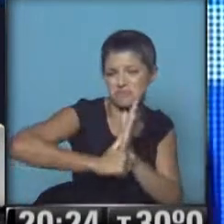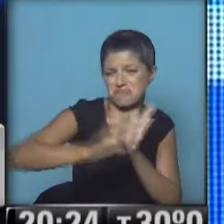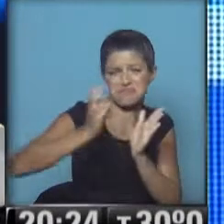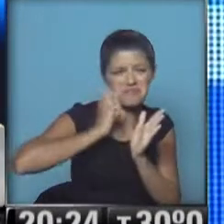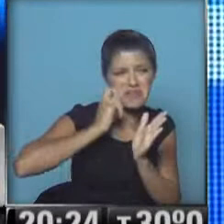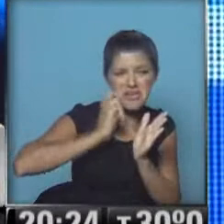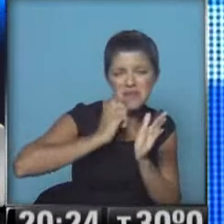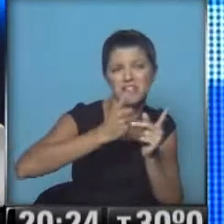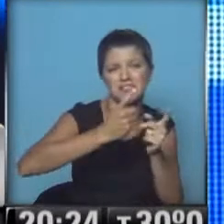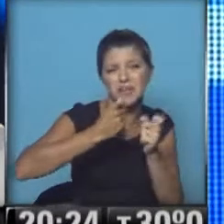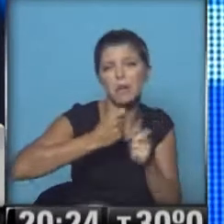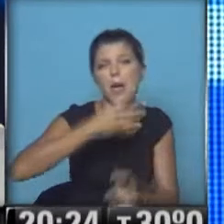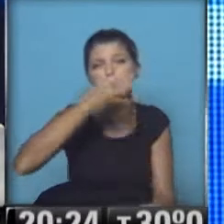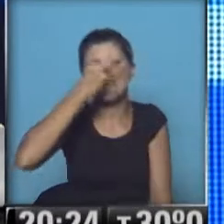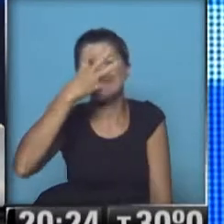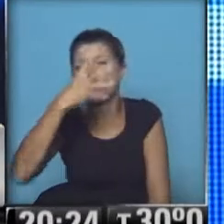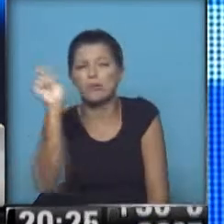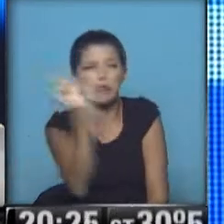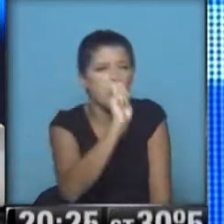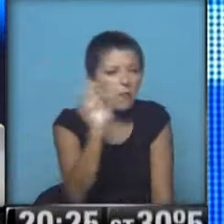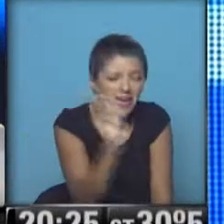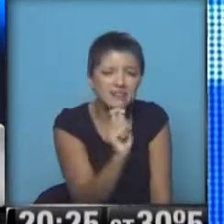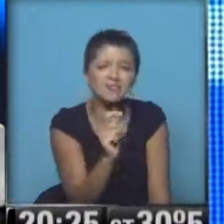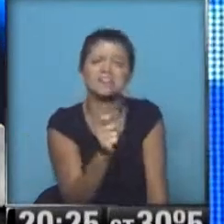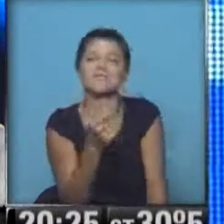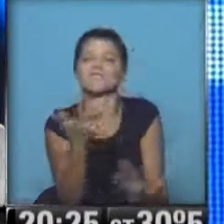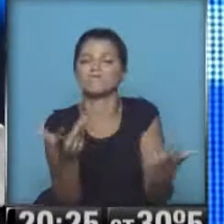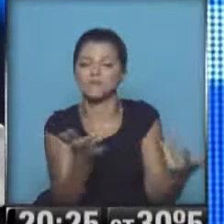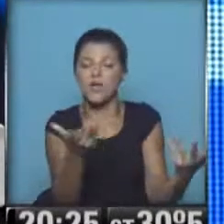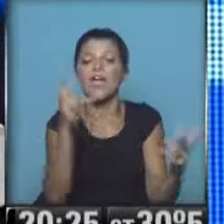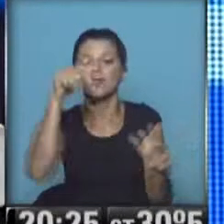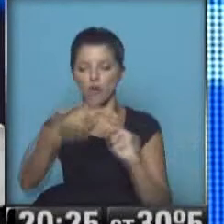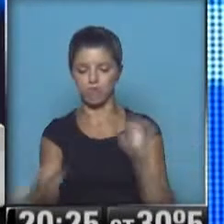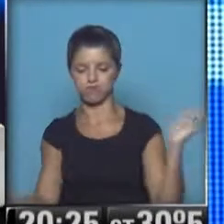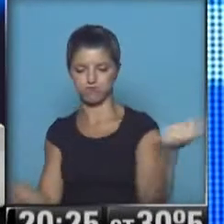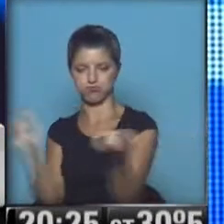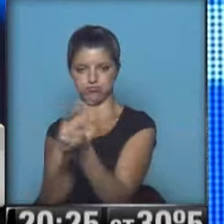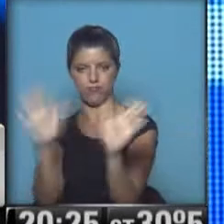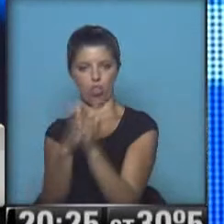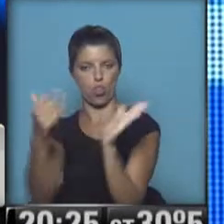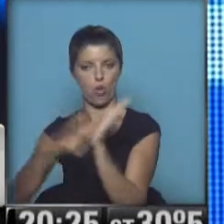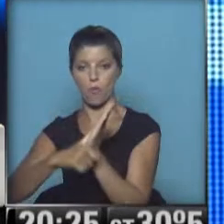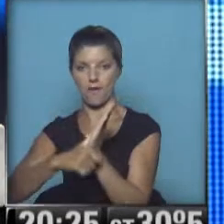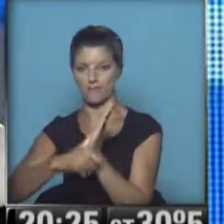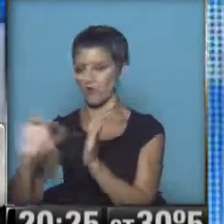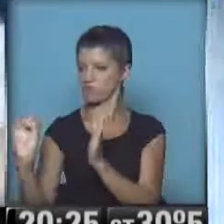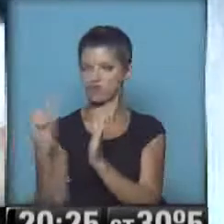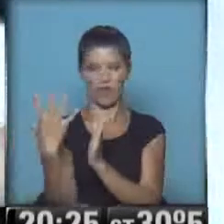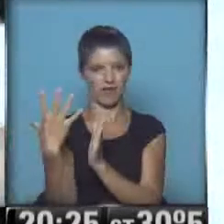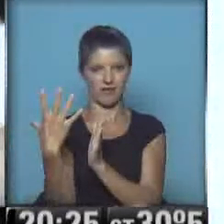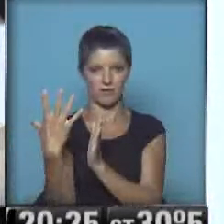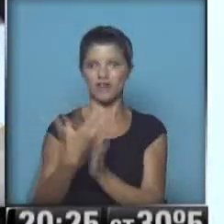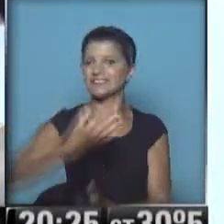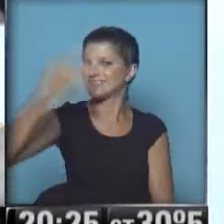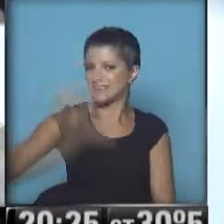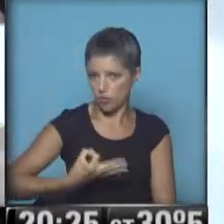tardaba 24 meses, poco seguro, y hoy tenemos un documento muy moderno,